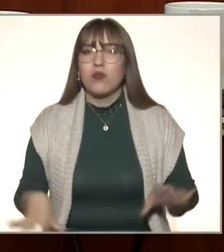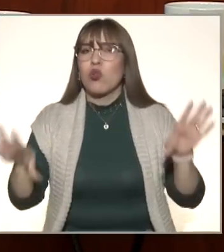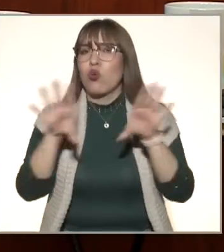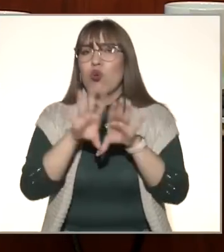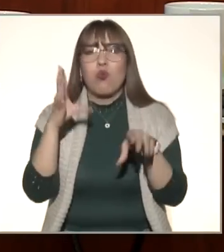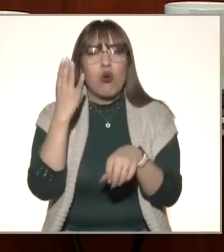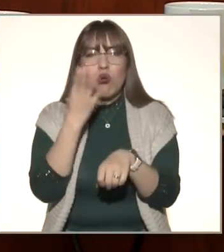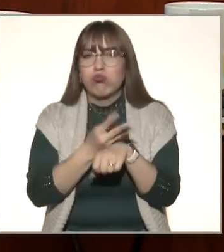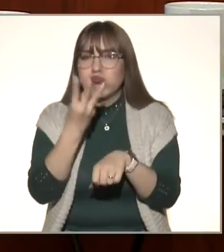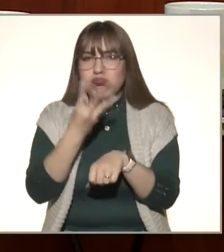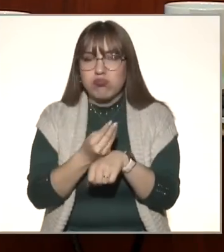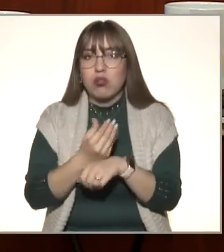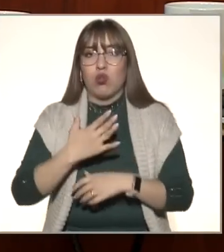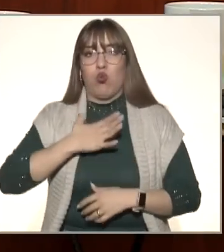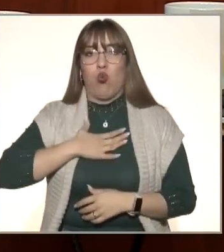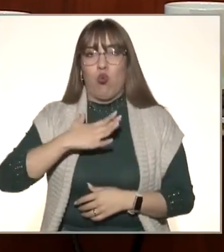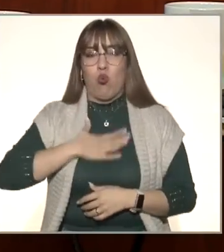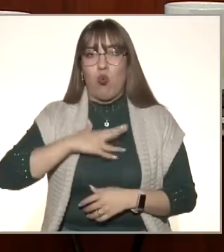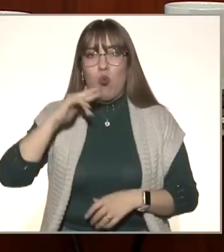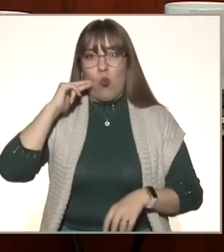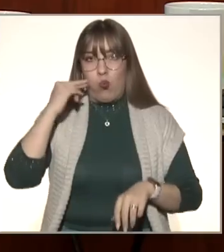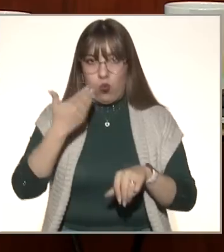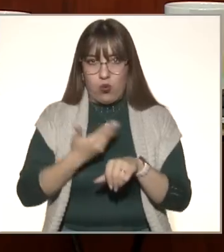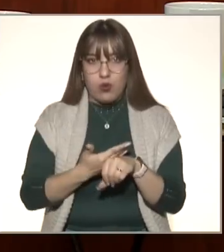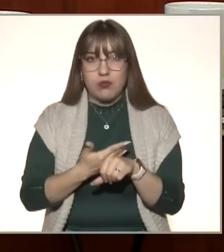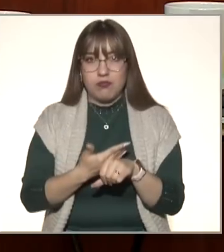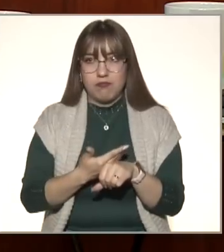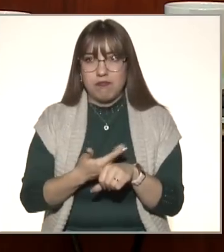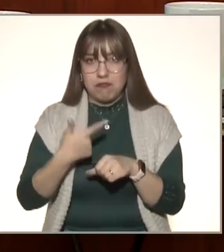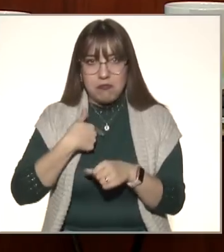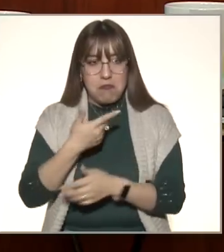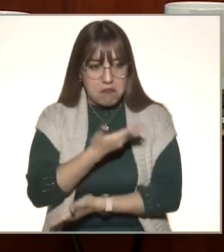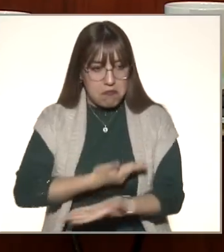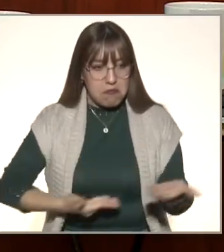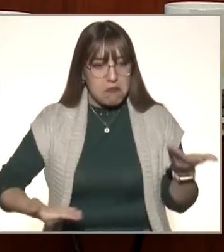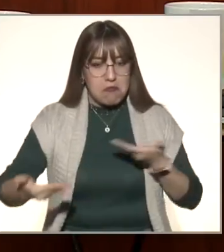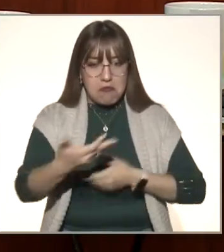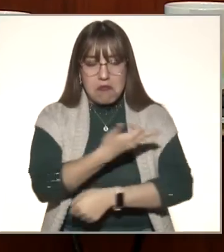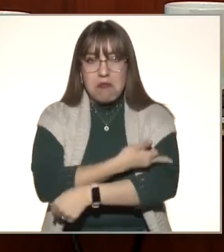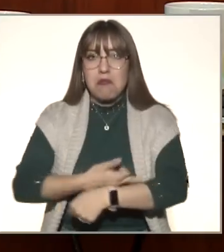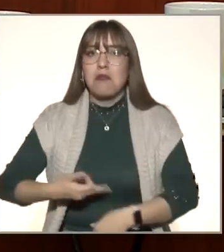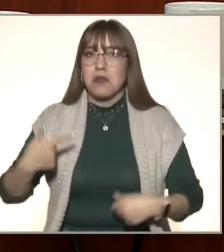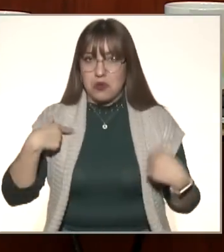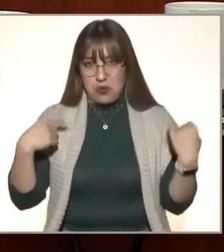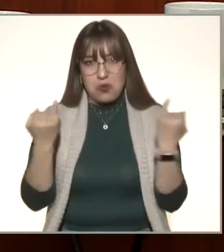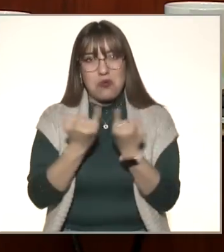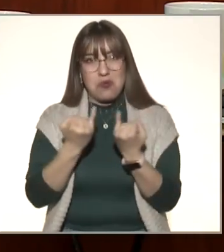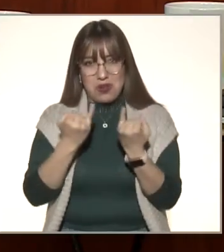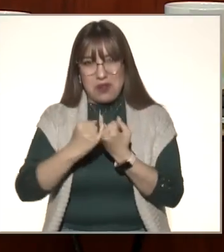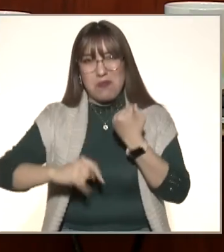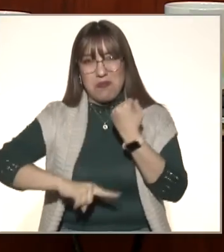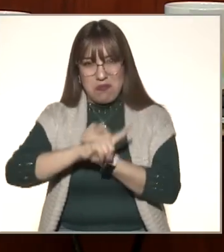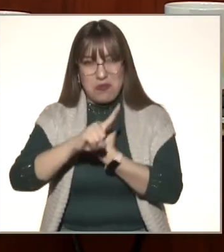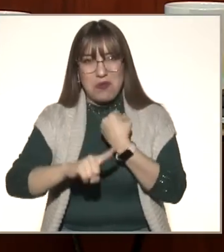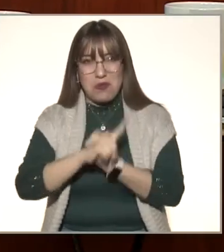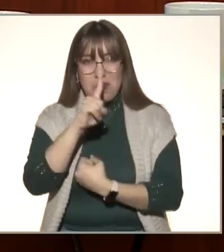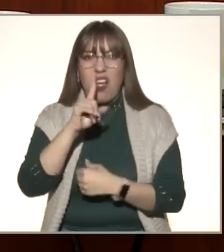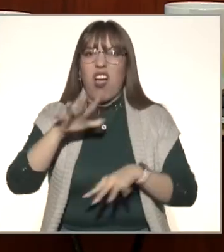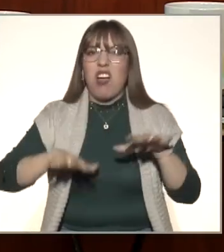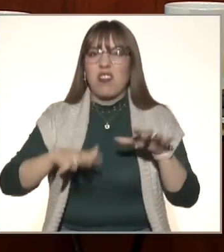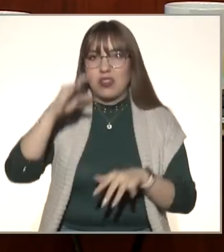mí. Yo, como parte integrante y como cada uno, pues también genero el conflicto, porque muchas veces pensamos que es el